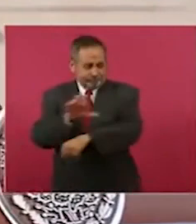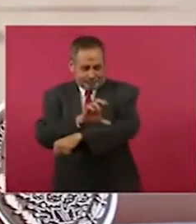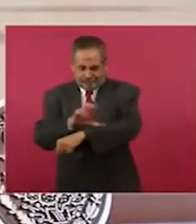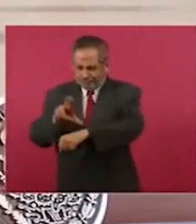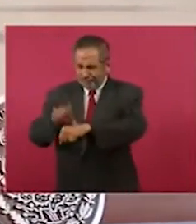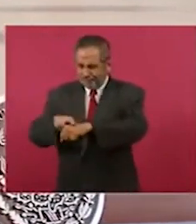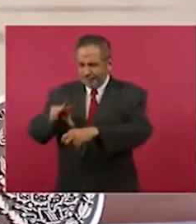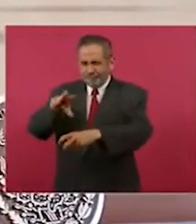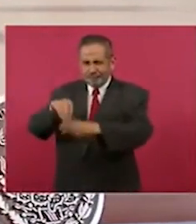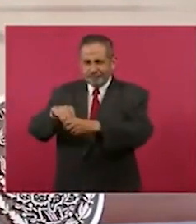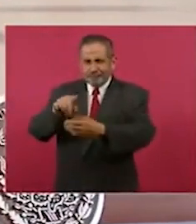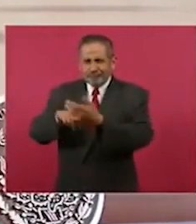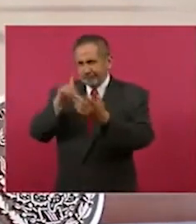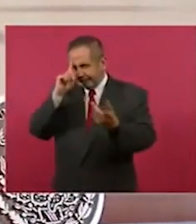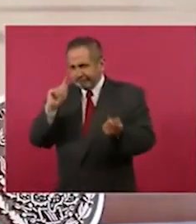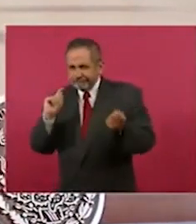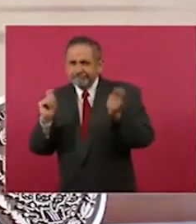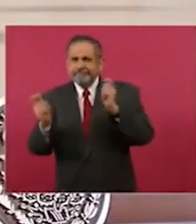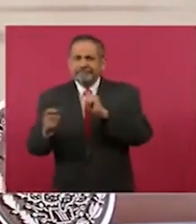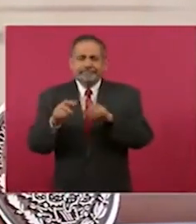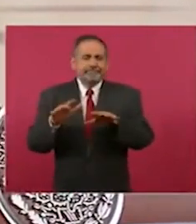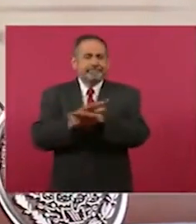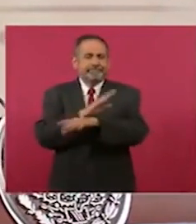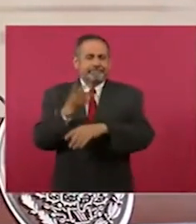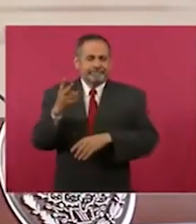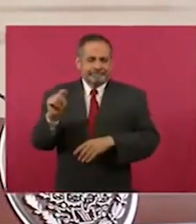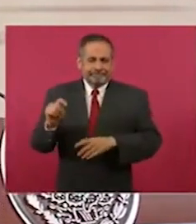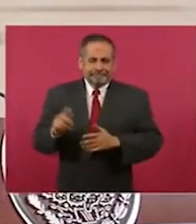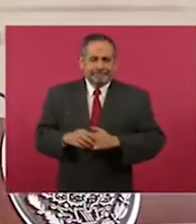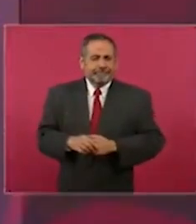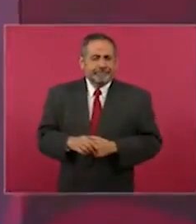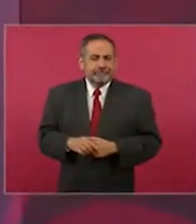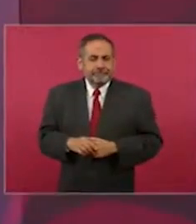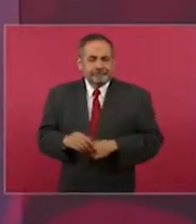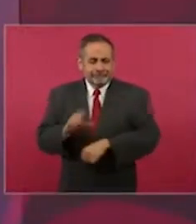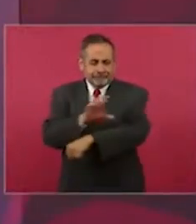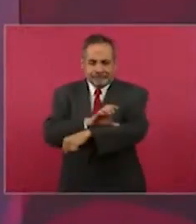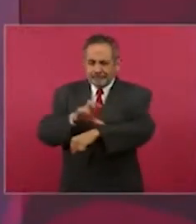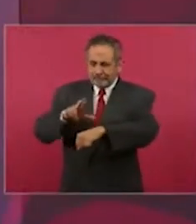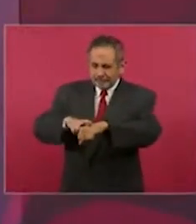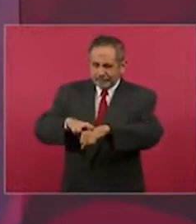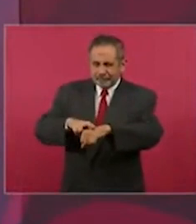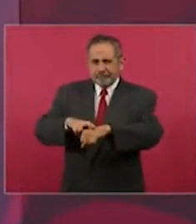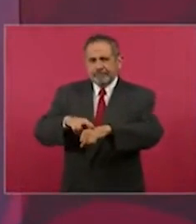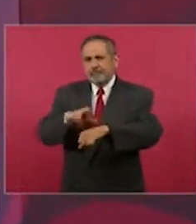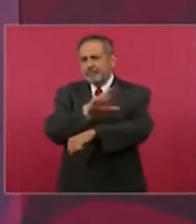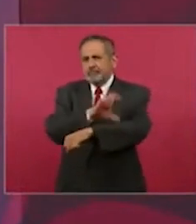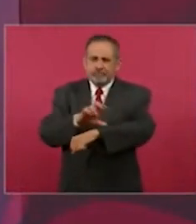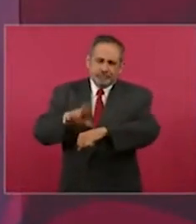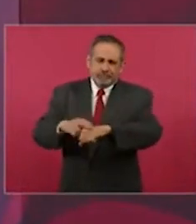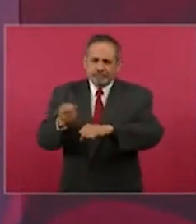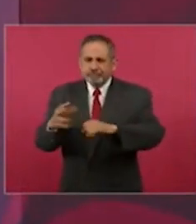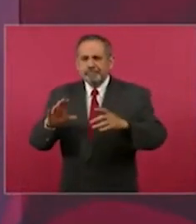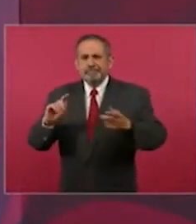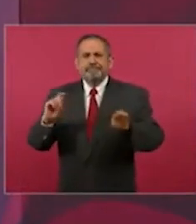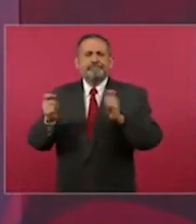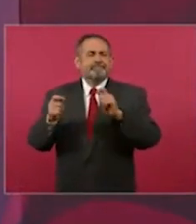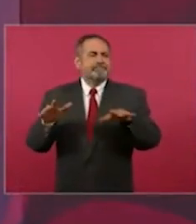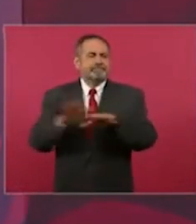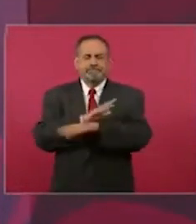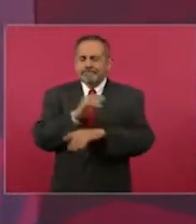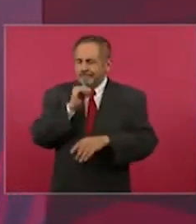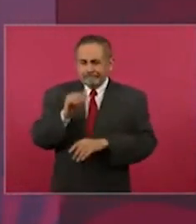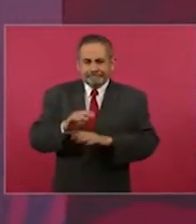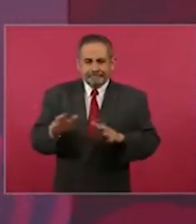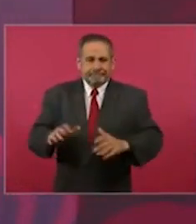Y luego de que el Consejo Nacional de Morena aprobó la convocatoria para la encuesta con la que se definirá el candidato, el presidente